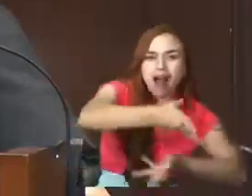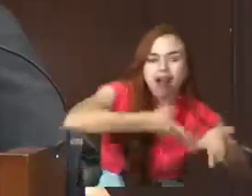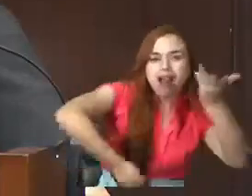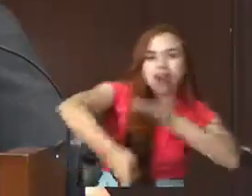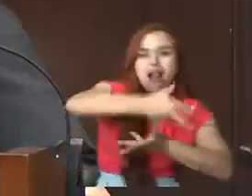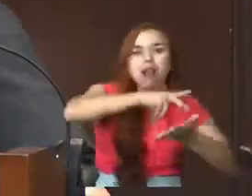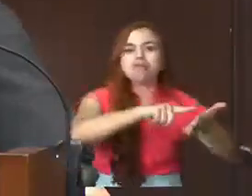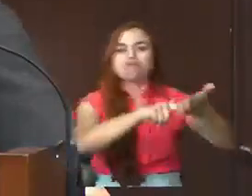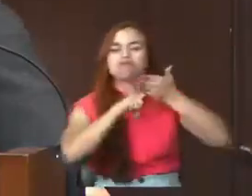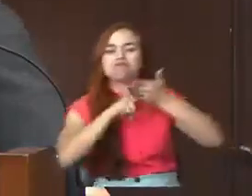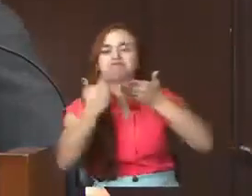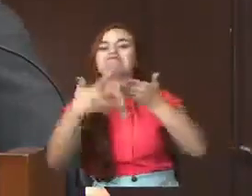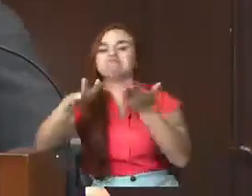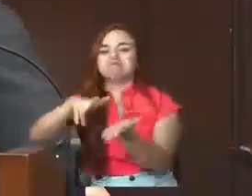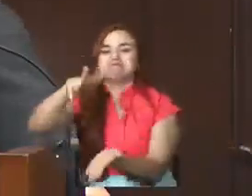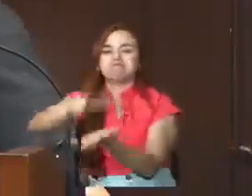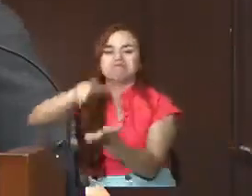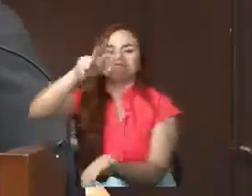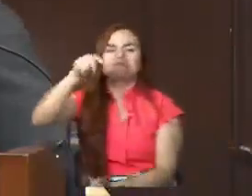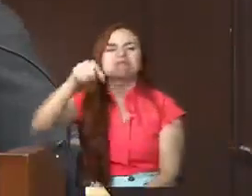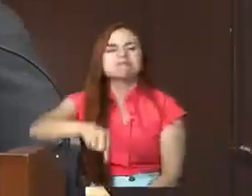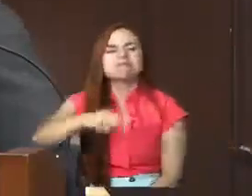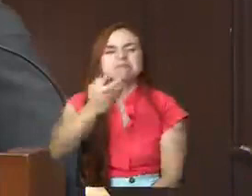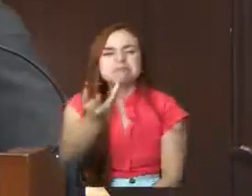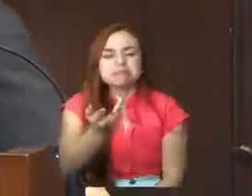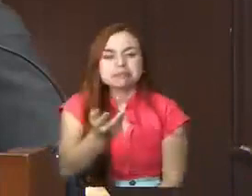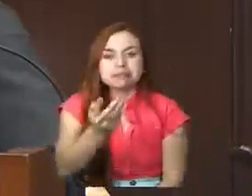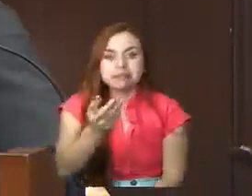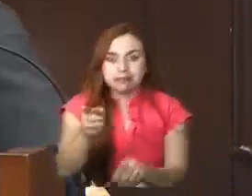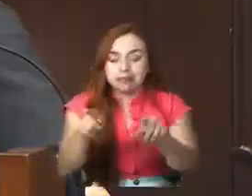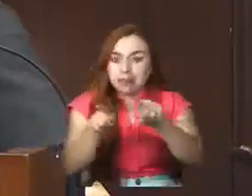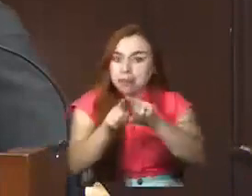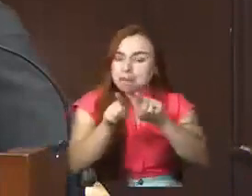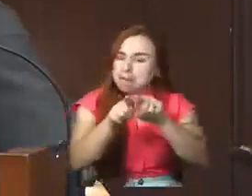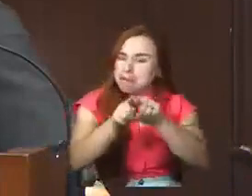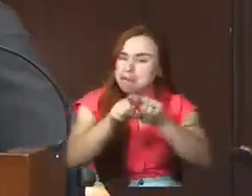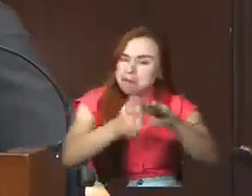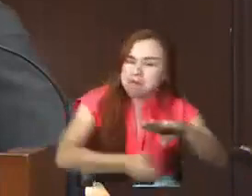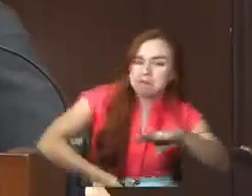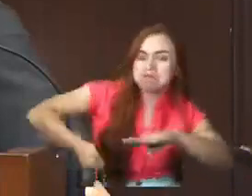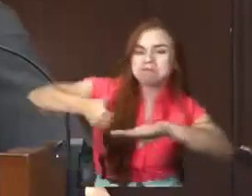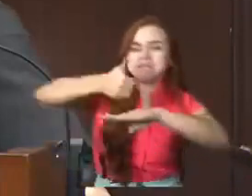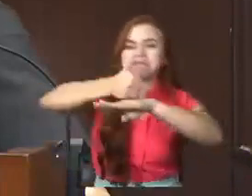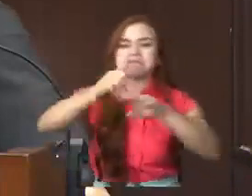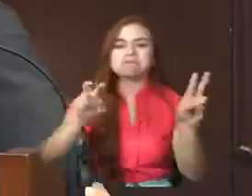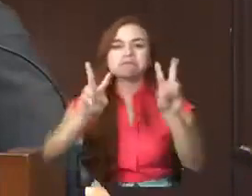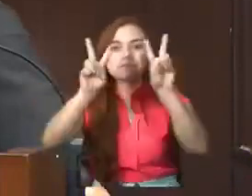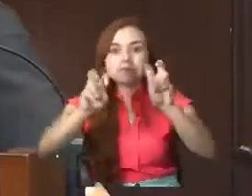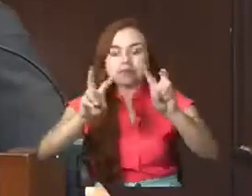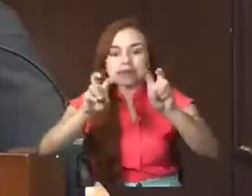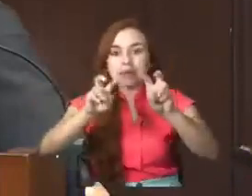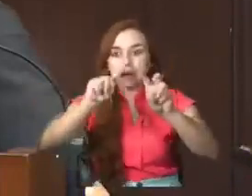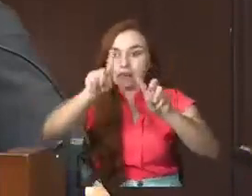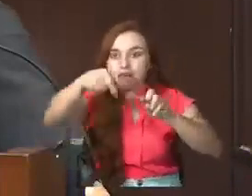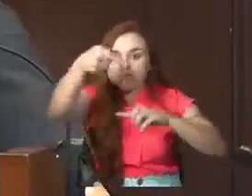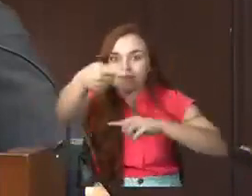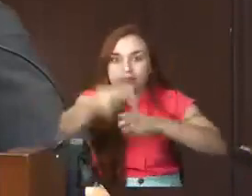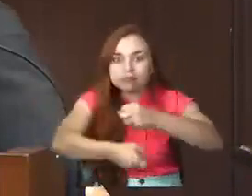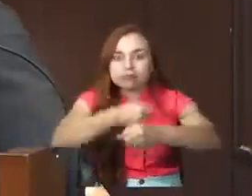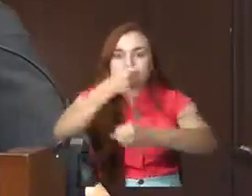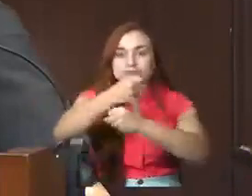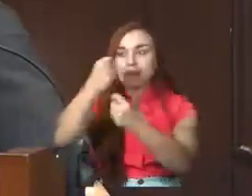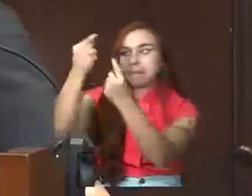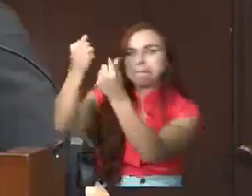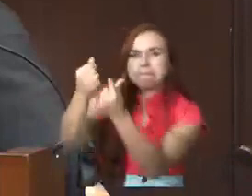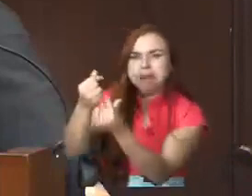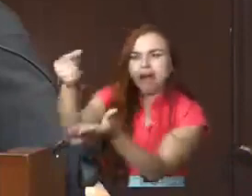siguiente, que su primer fundamento es que el presupuesto asignado al MEDUCA no será inferior al